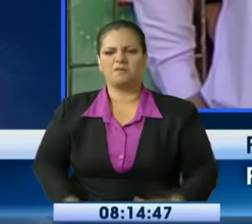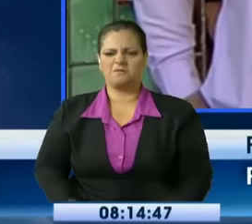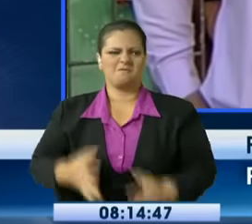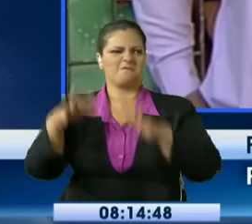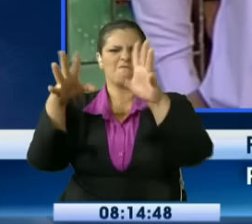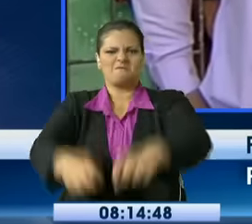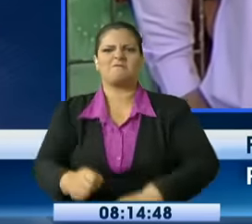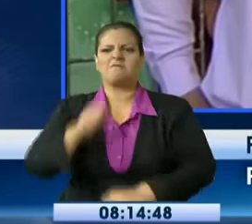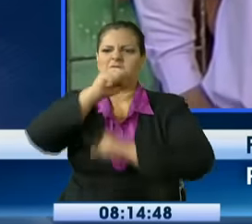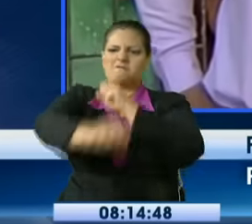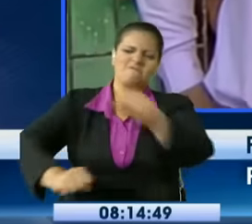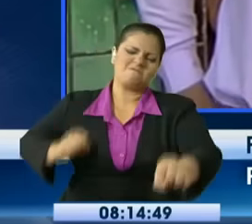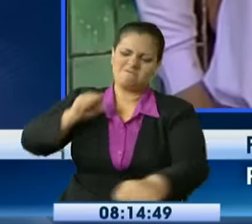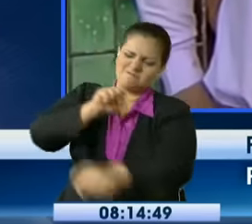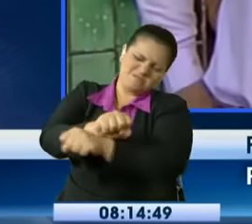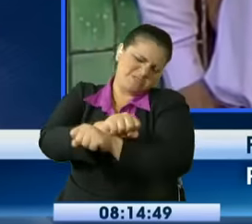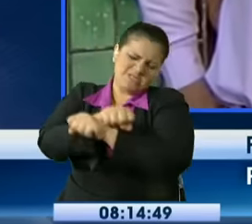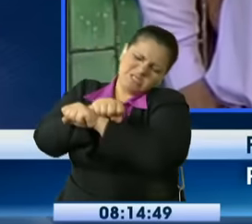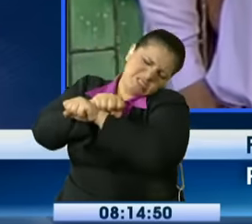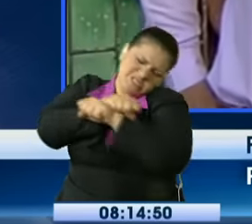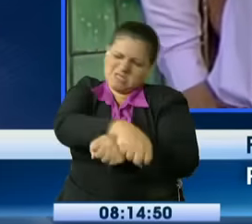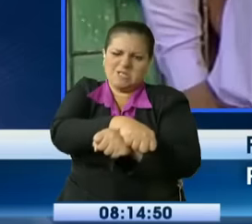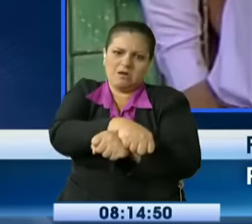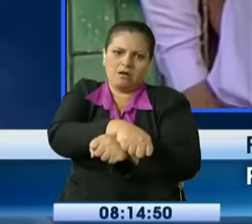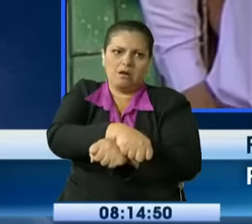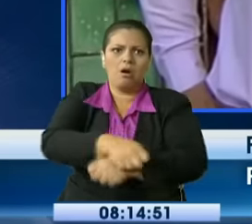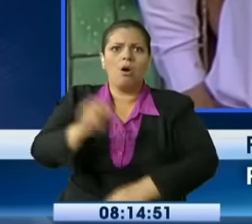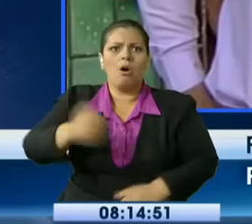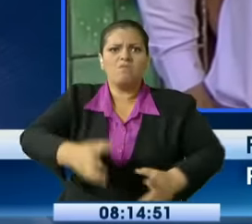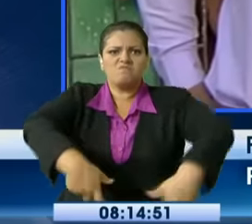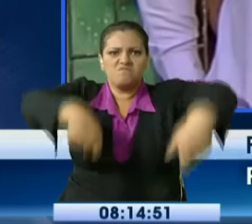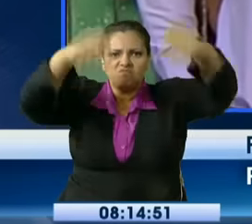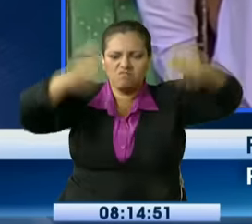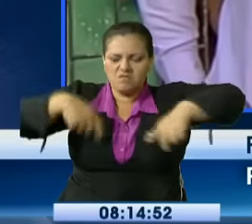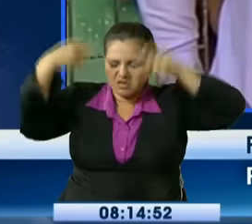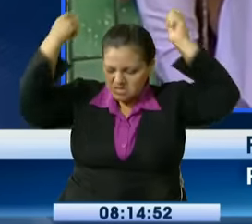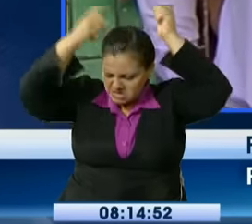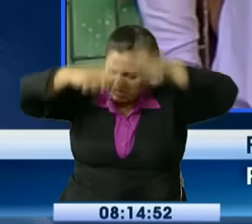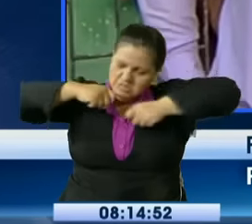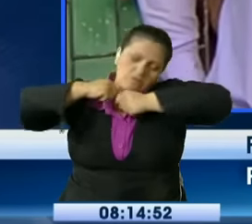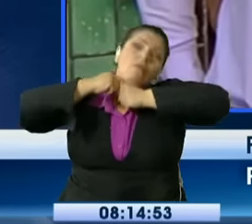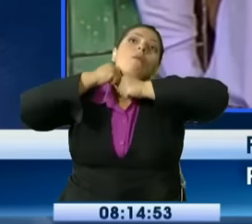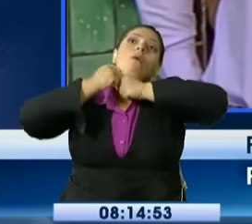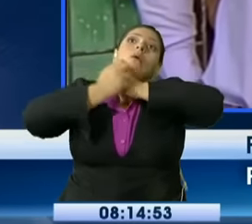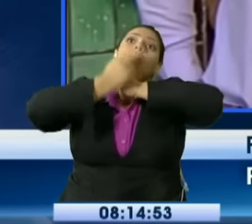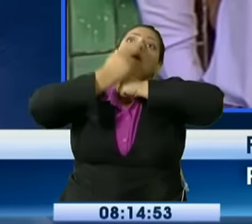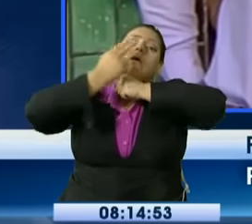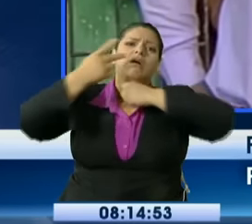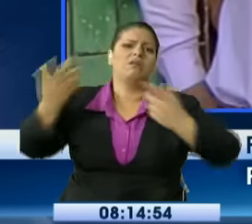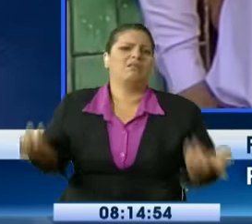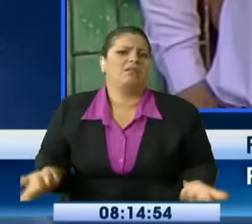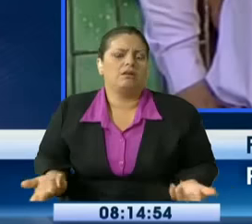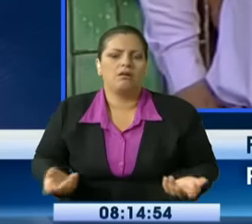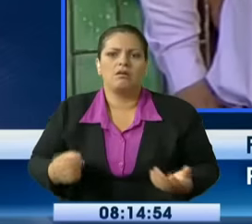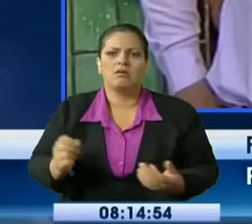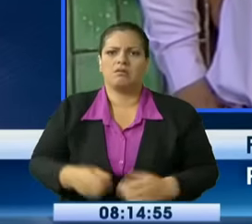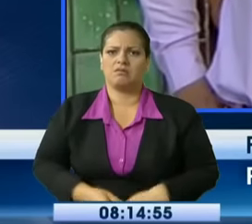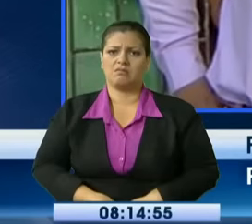con una sábana que podría ser que lo haya ahorcado o ahogado. Lo ataron en sus manos. Maniatado de paso. ¿Qué fue